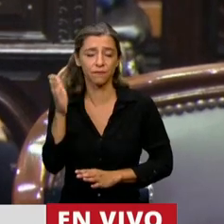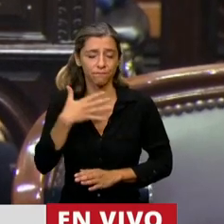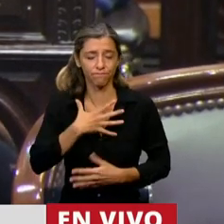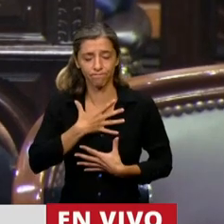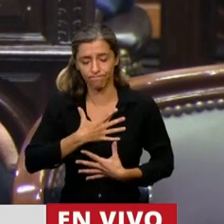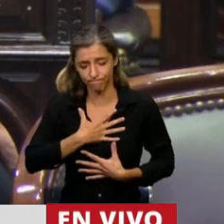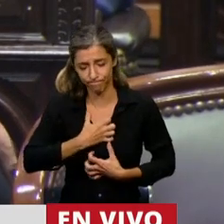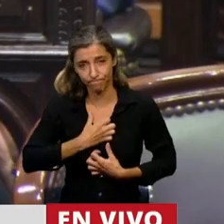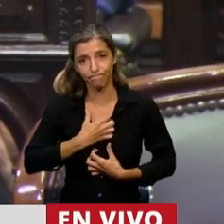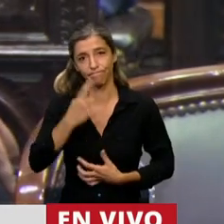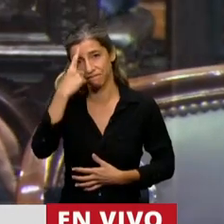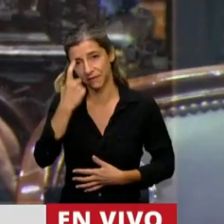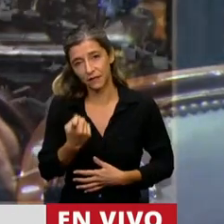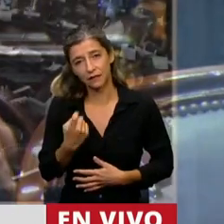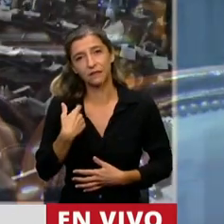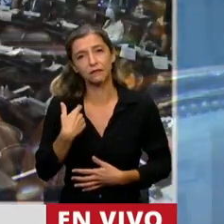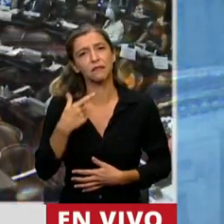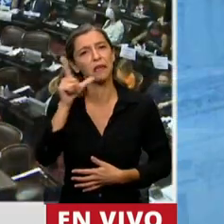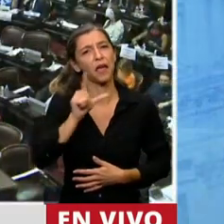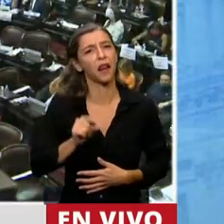también en muchos ámbitos del país,